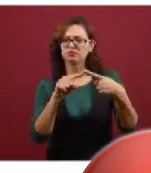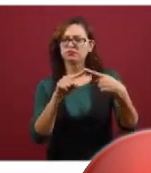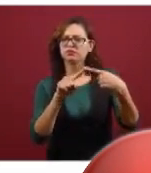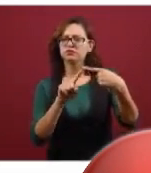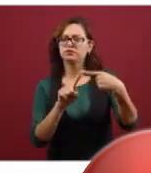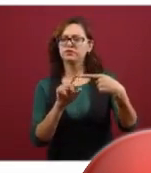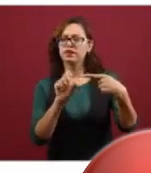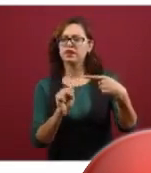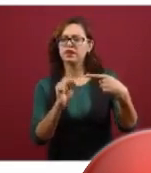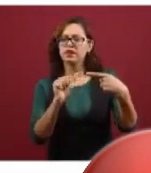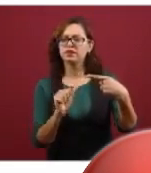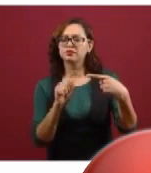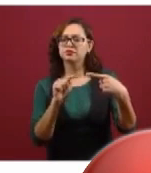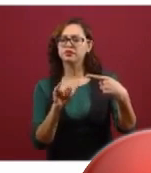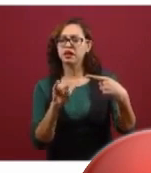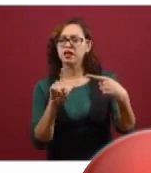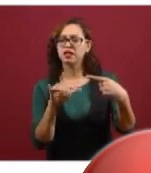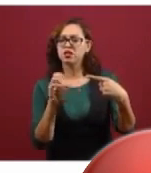Mexicanos.